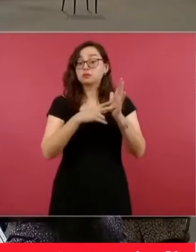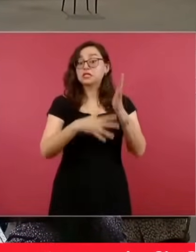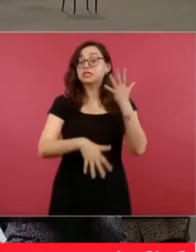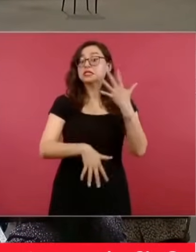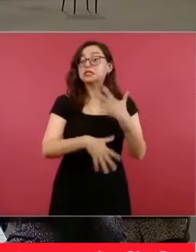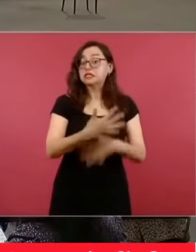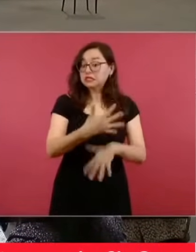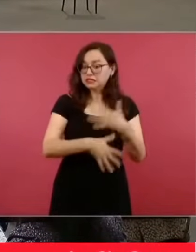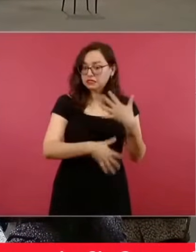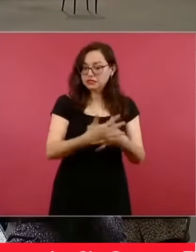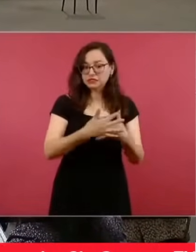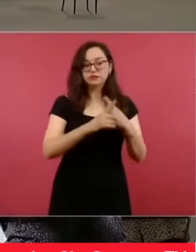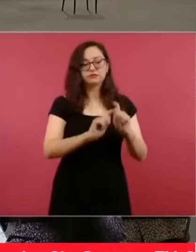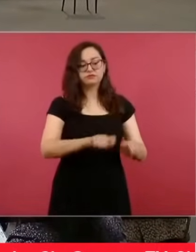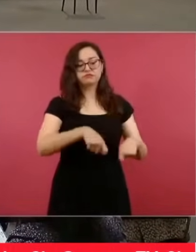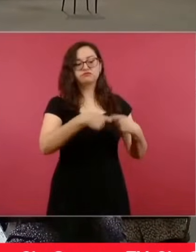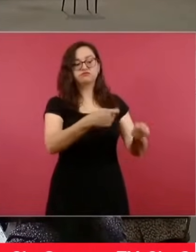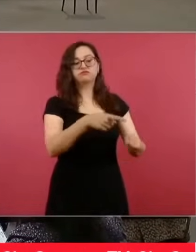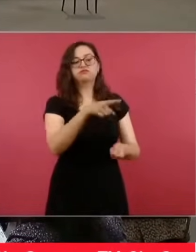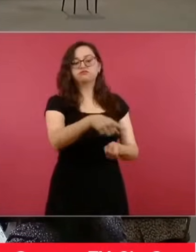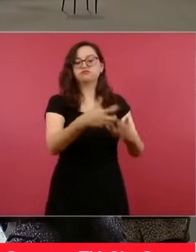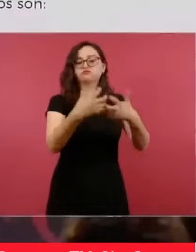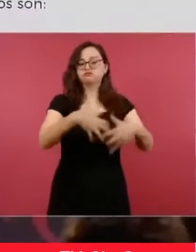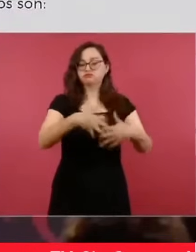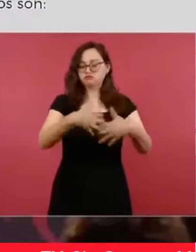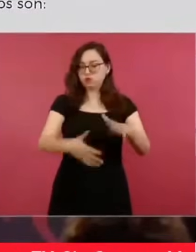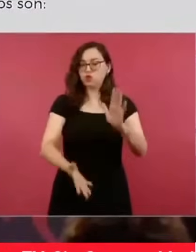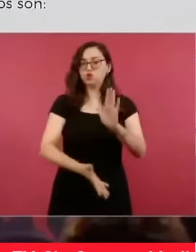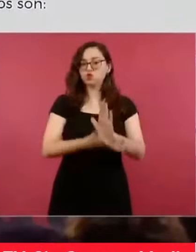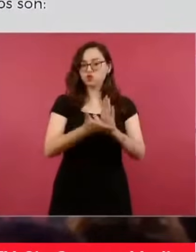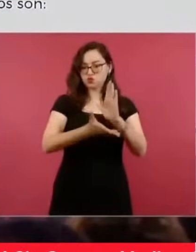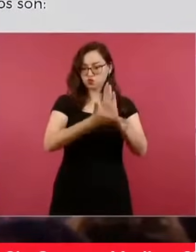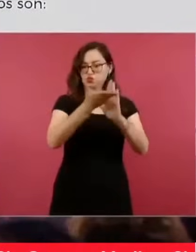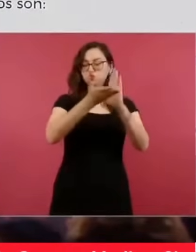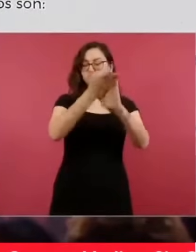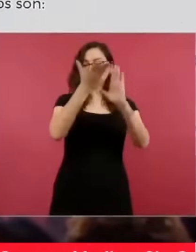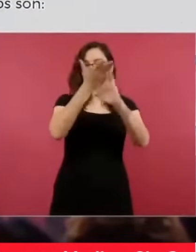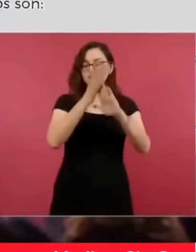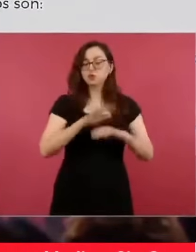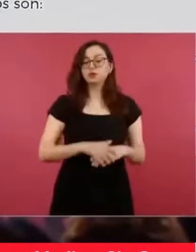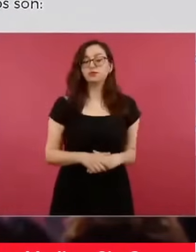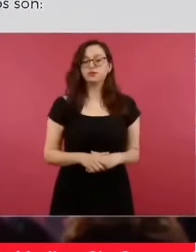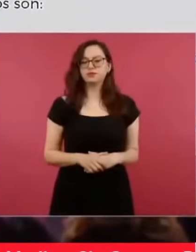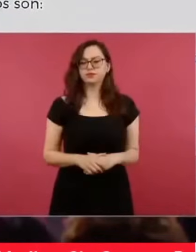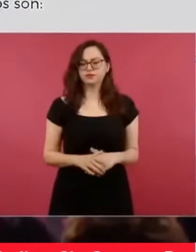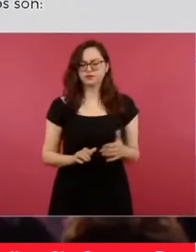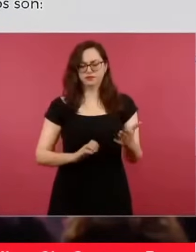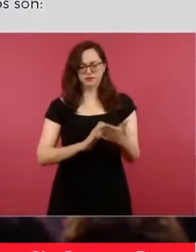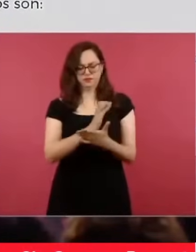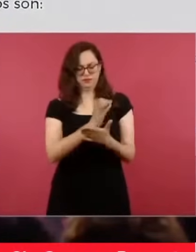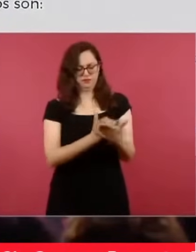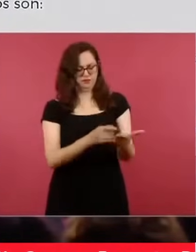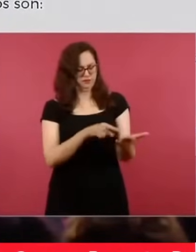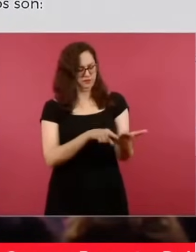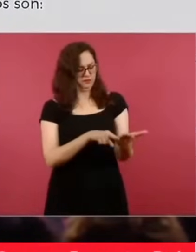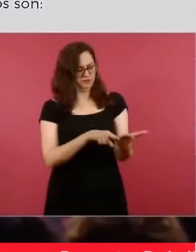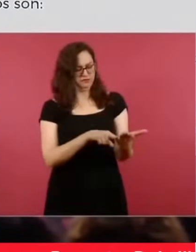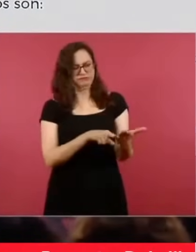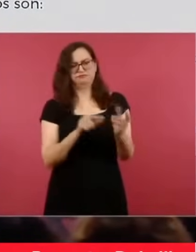un complejo procesador de Burgos, de Pemex. Este contrato tenía condiciones desventajosas para